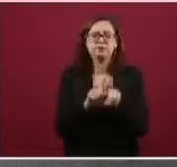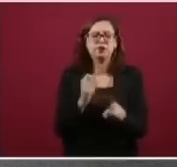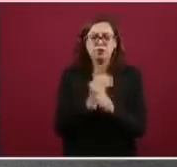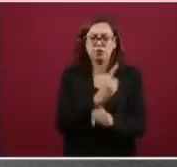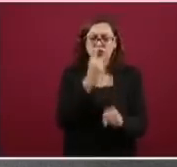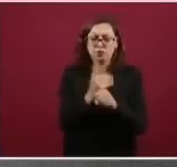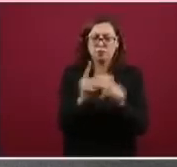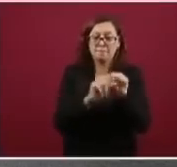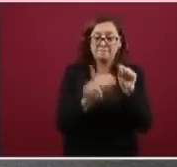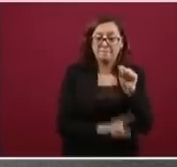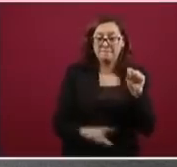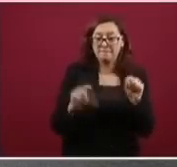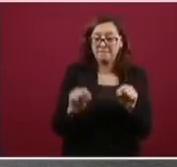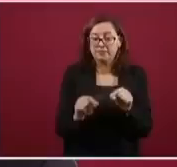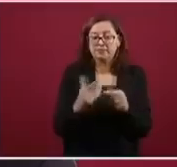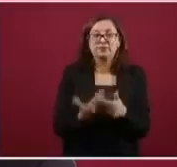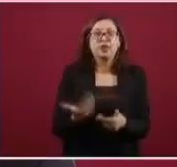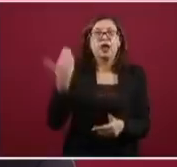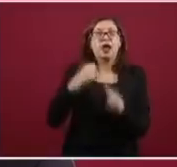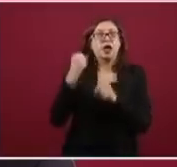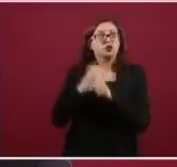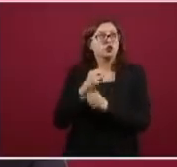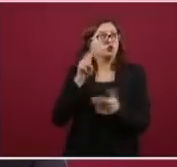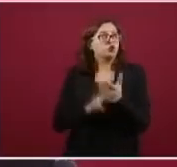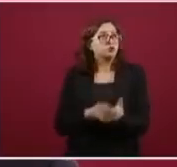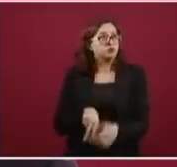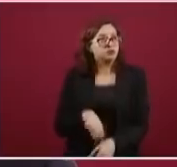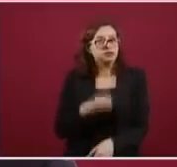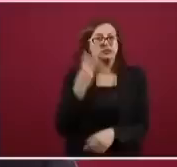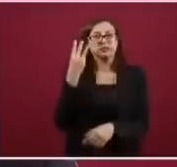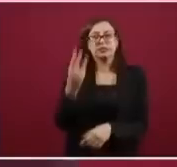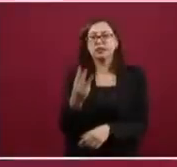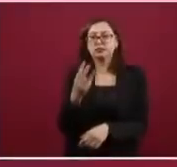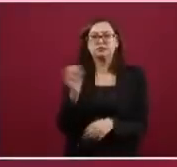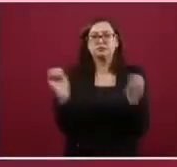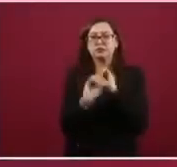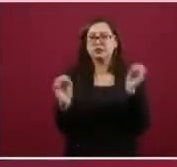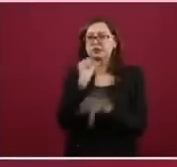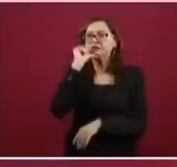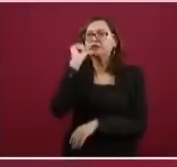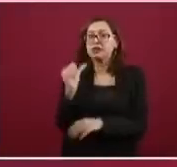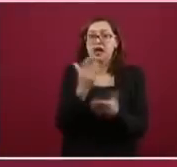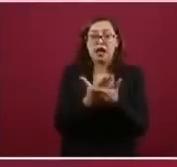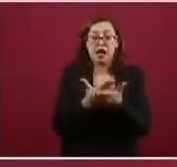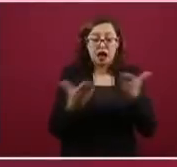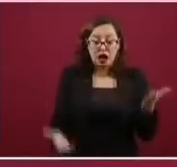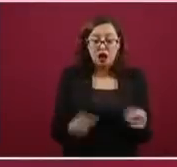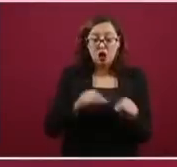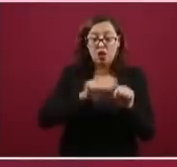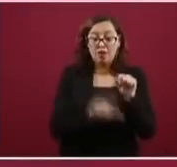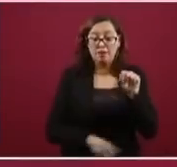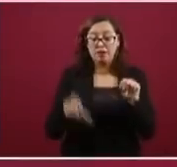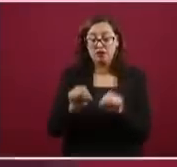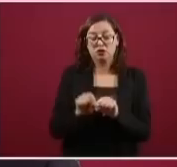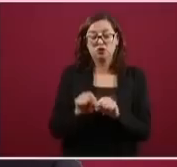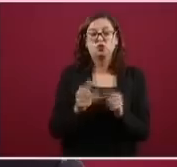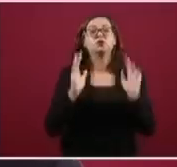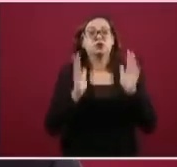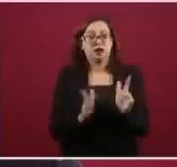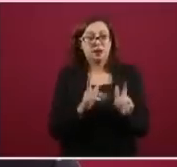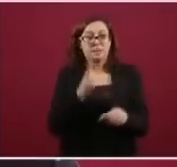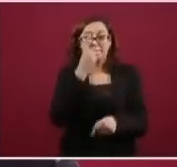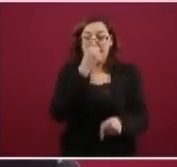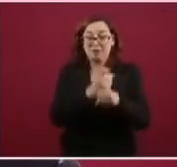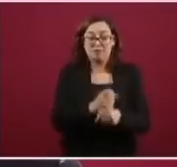méxico se convirtió y no lo era desde el 2003 ya en el principal socio comercial de eeuu los que